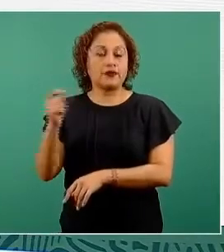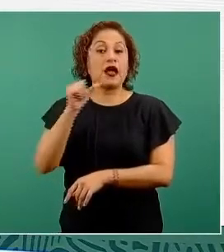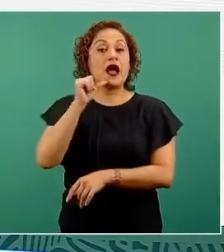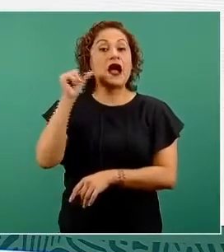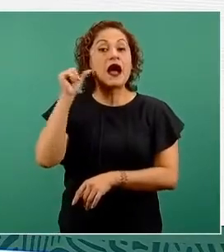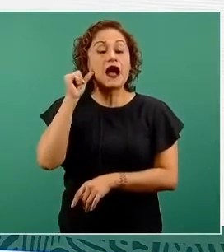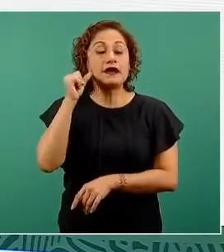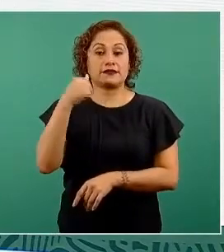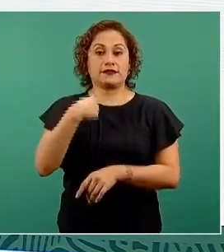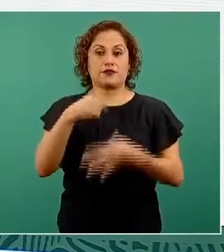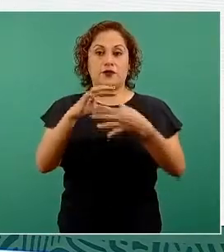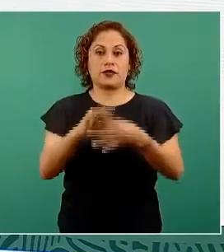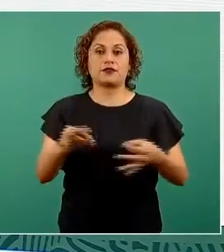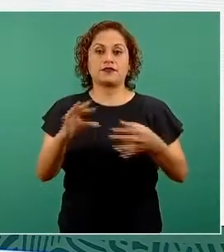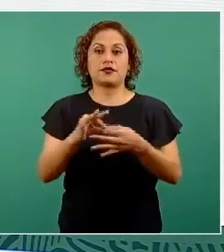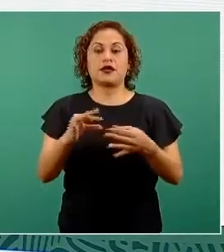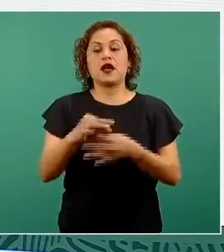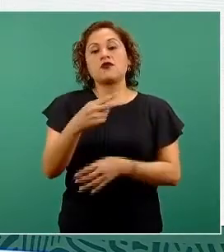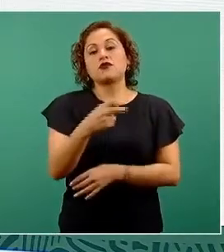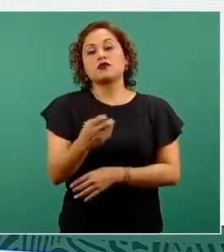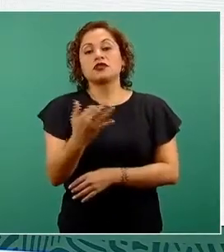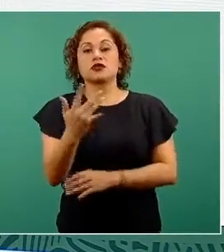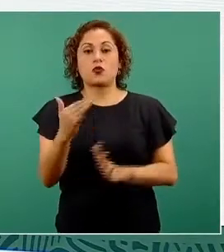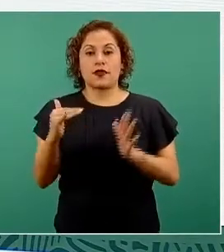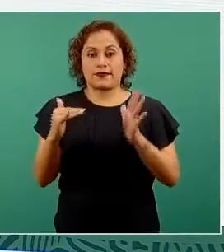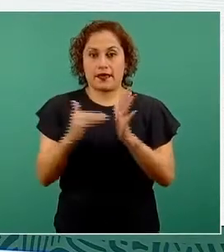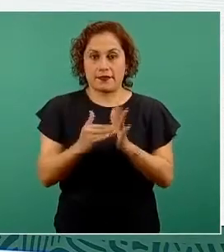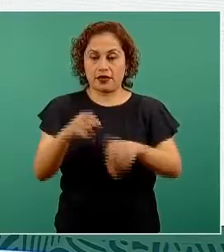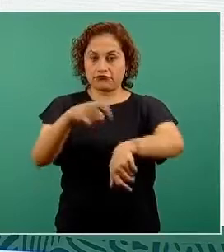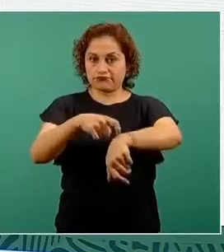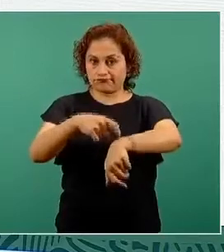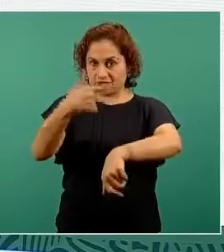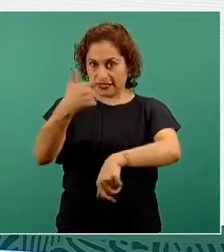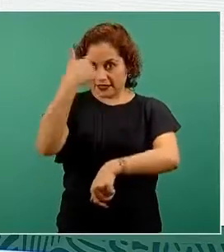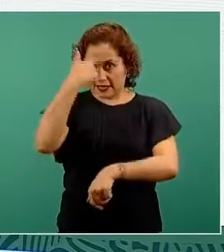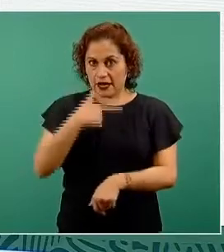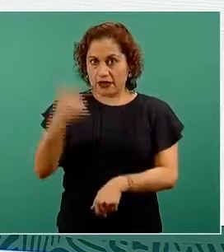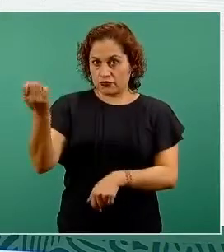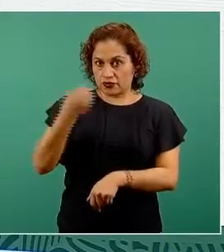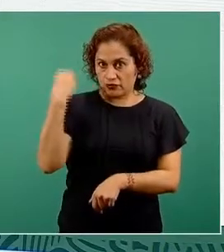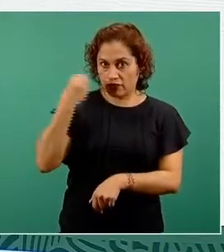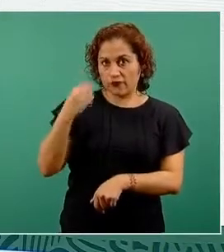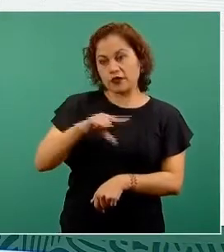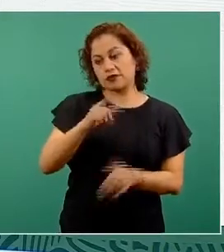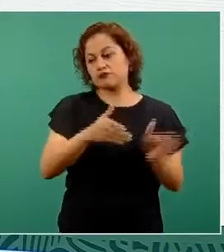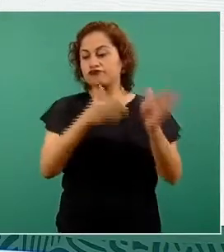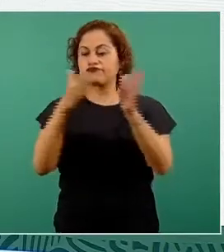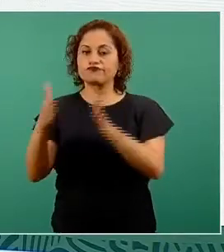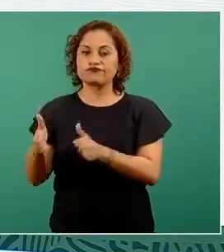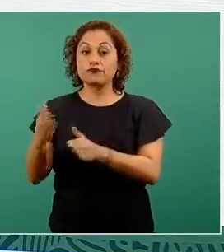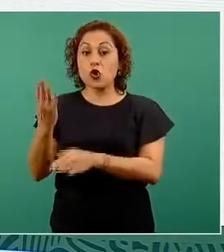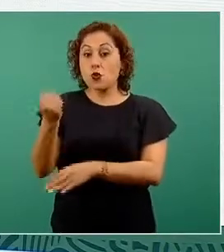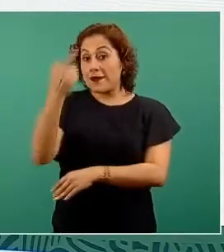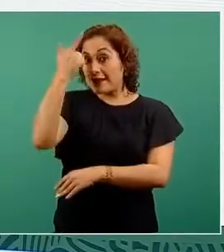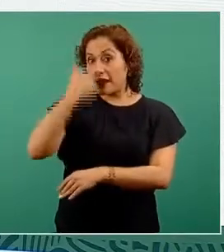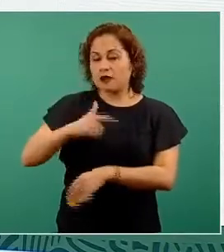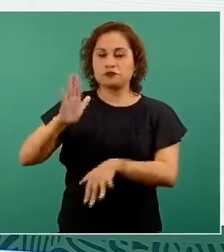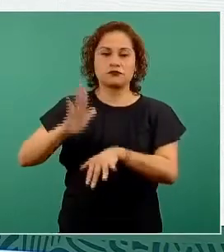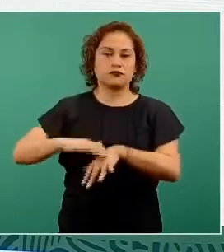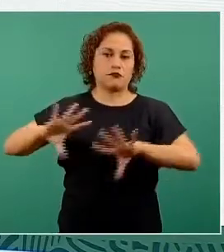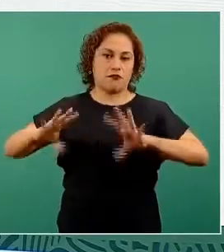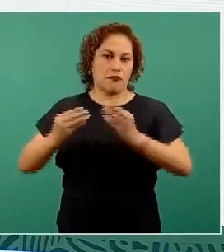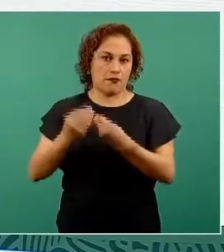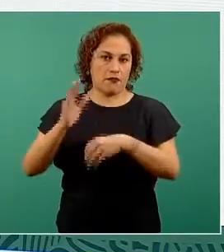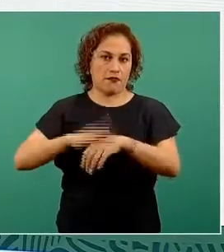alrededor de 250,000 a las 17 horas, pero en la noche ya teníamos más y